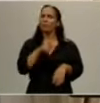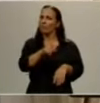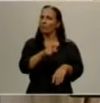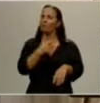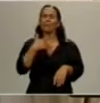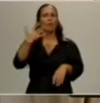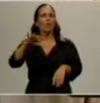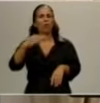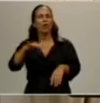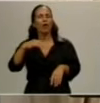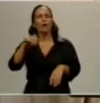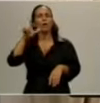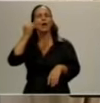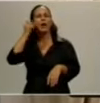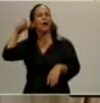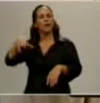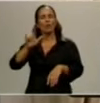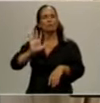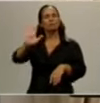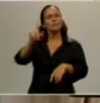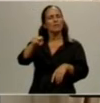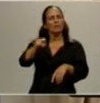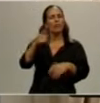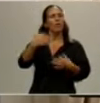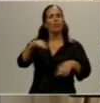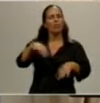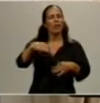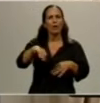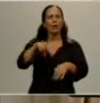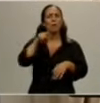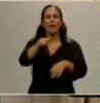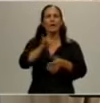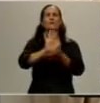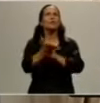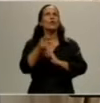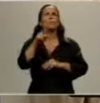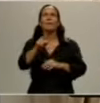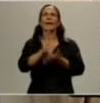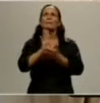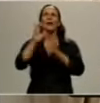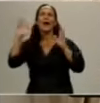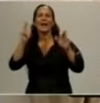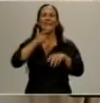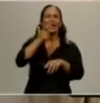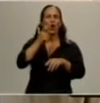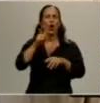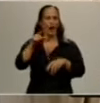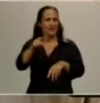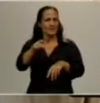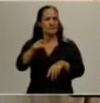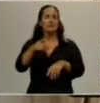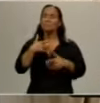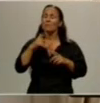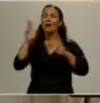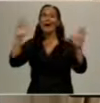Lyon para sostener y fundamentar precisamente estas órdenes o alertas rojas. Estas órdenes o alertas